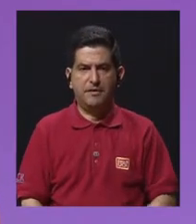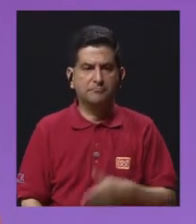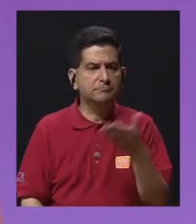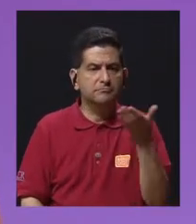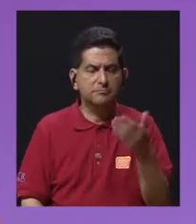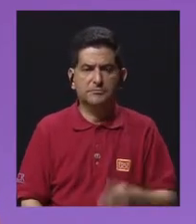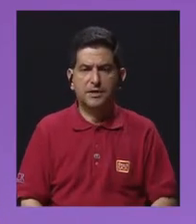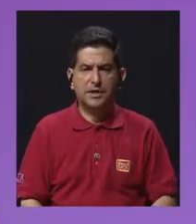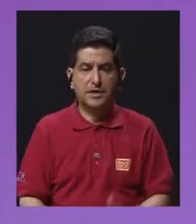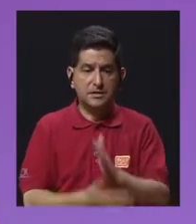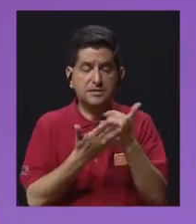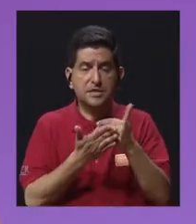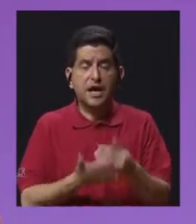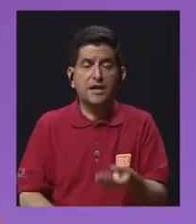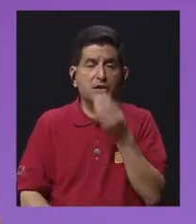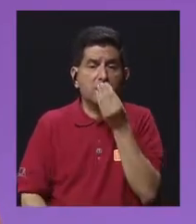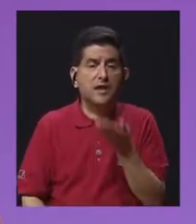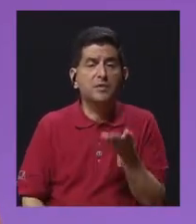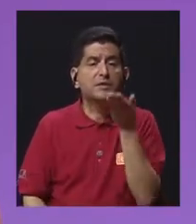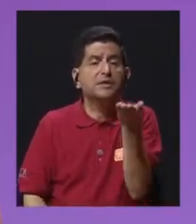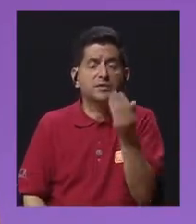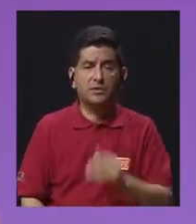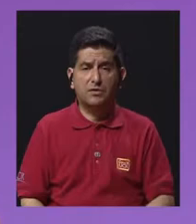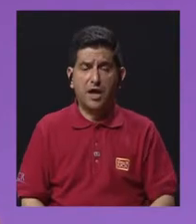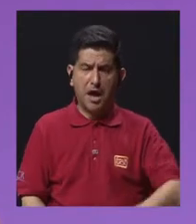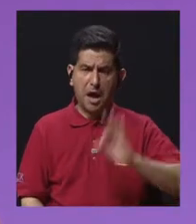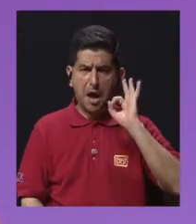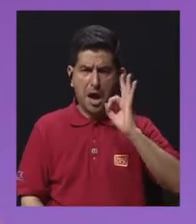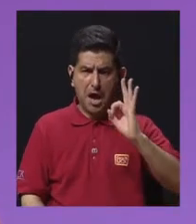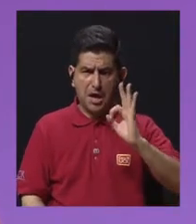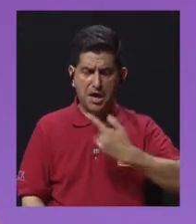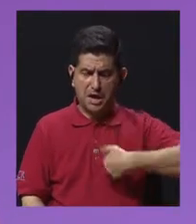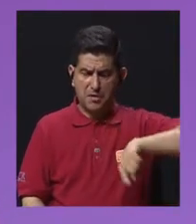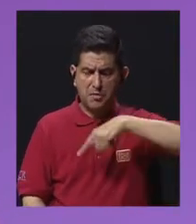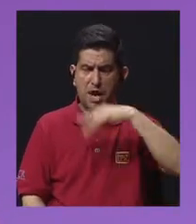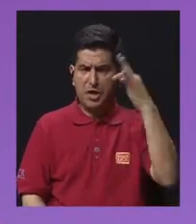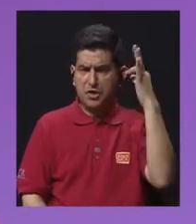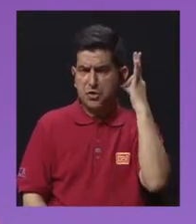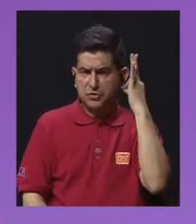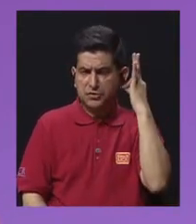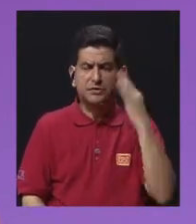a servir algo en la mesa. Y qué bien que somos las mujeres